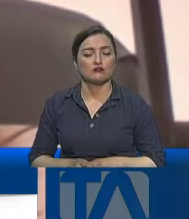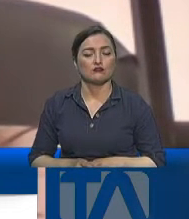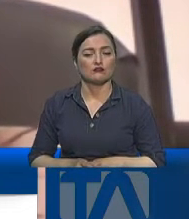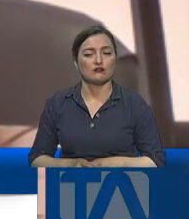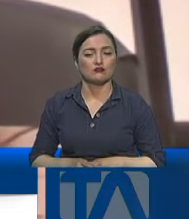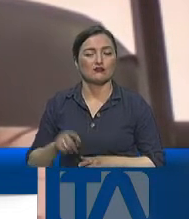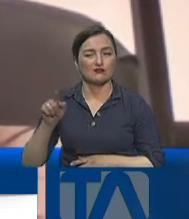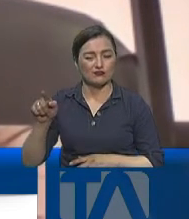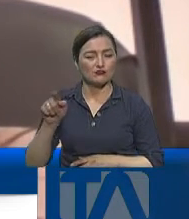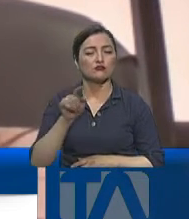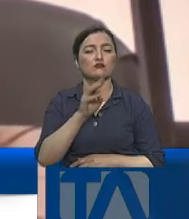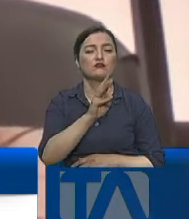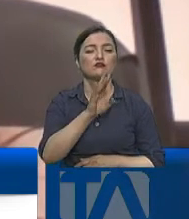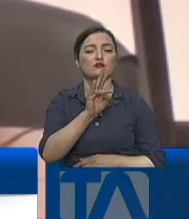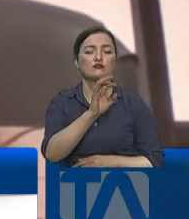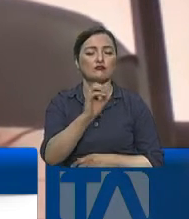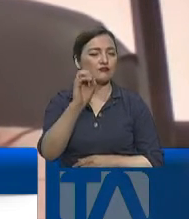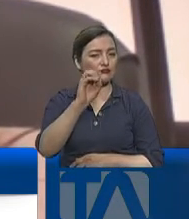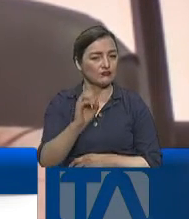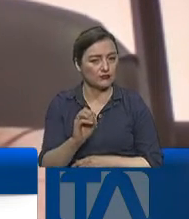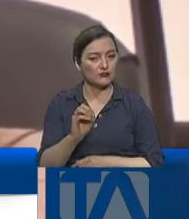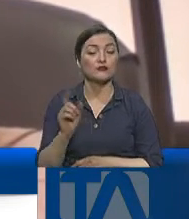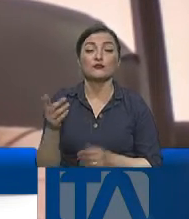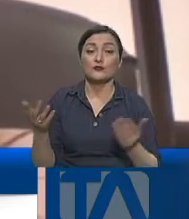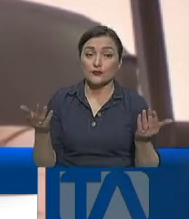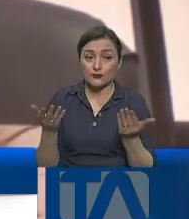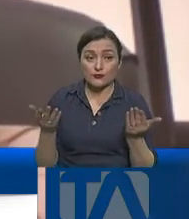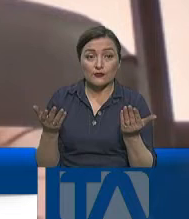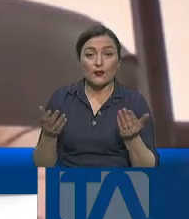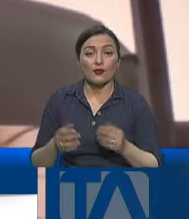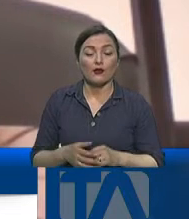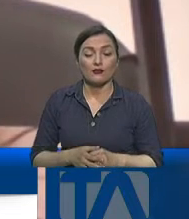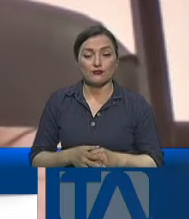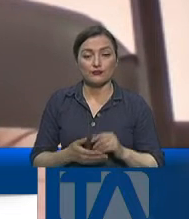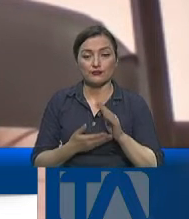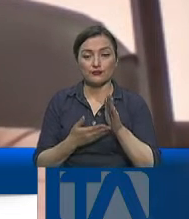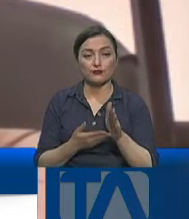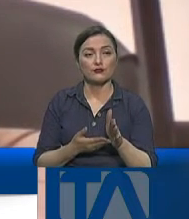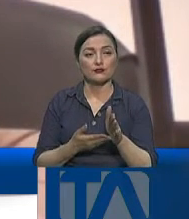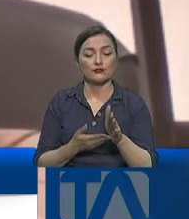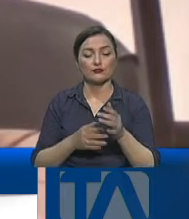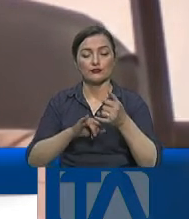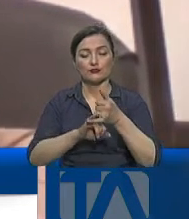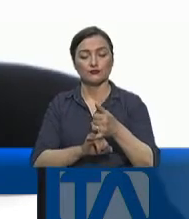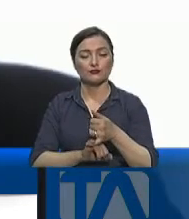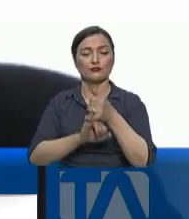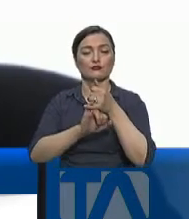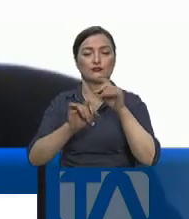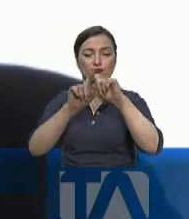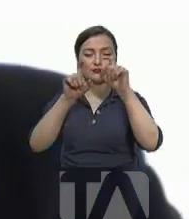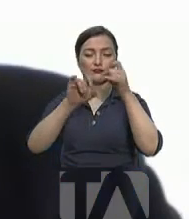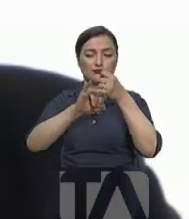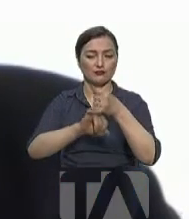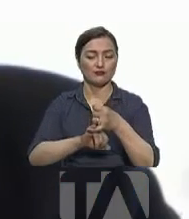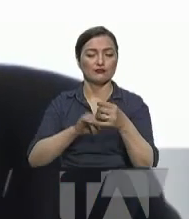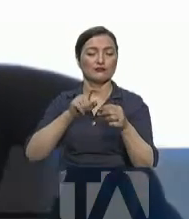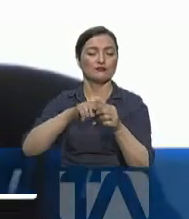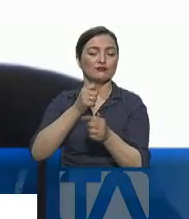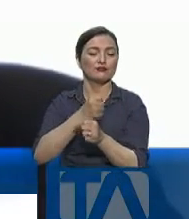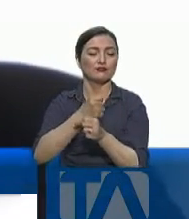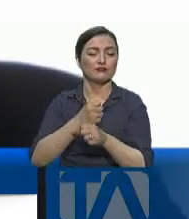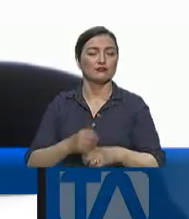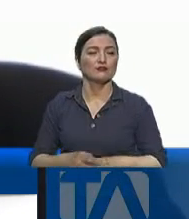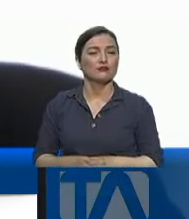el 67 por de afiliados pertenecen a la modalidad de bajo relación de dependencia el código de trabajo actual